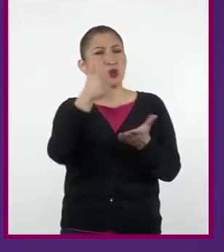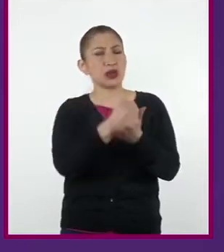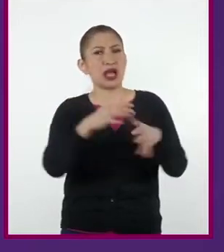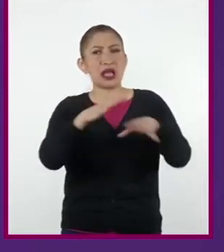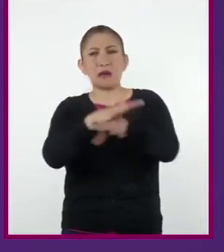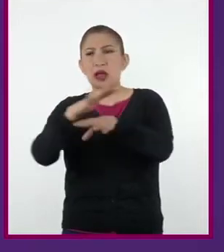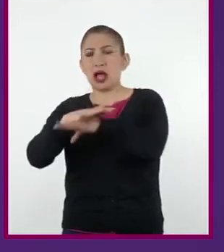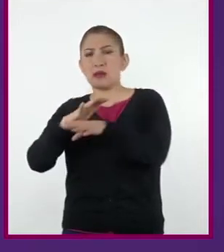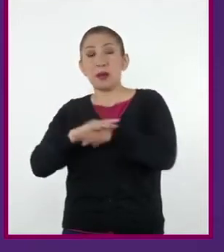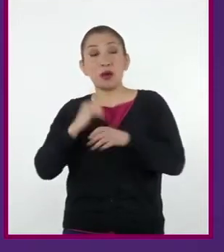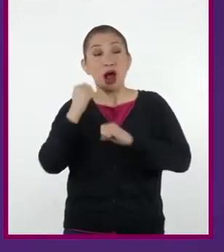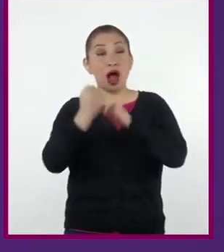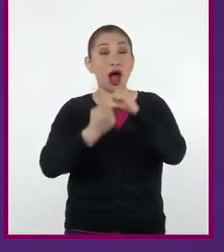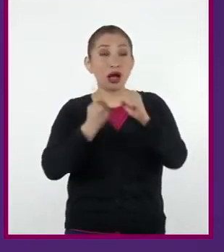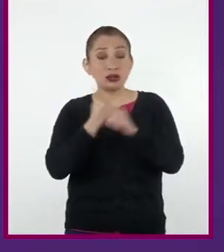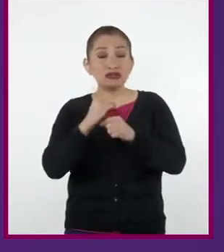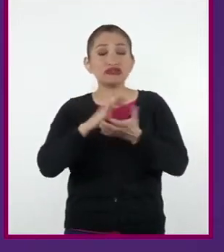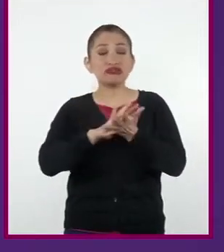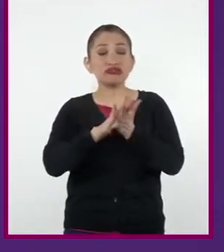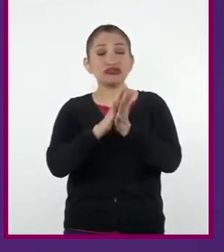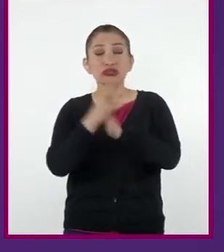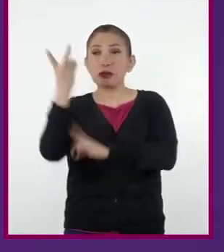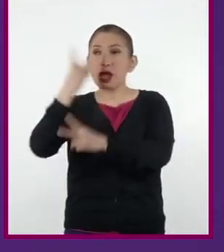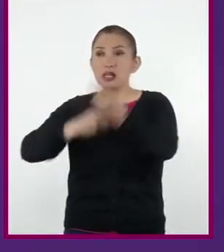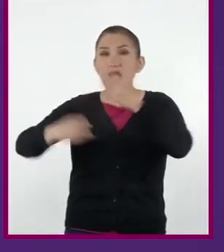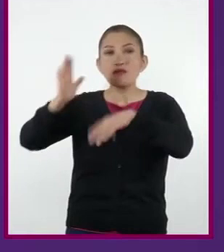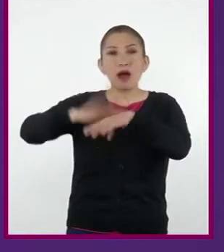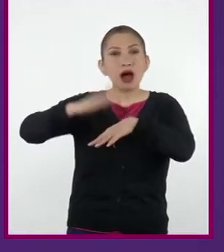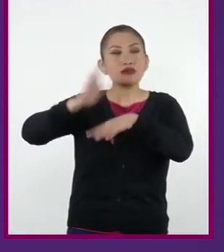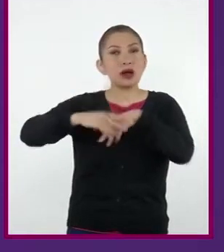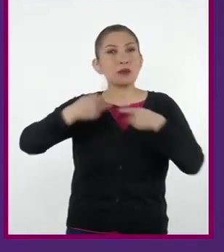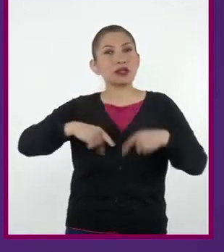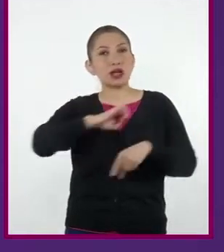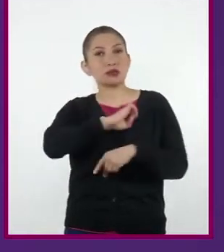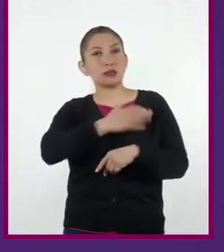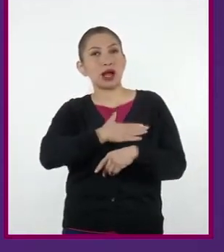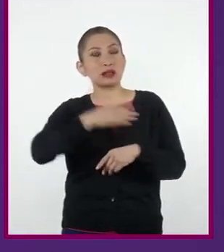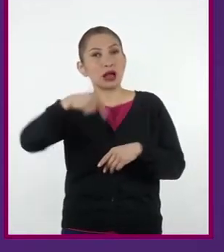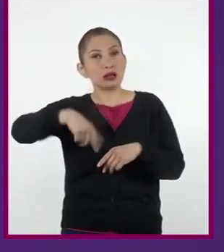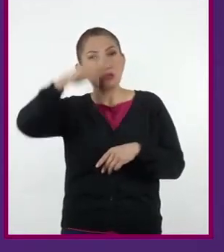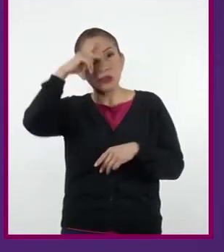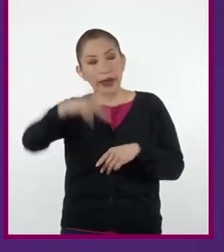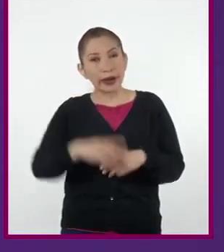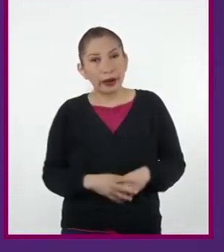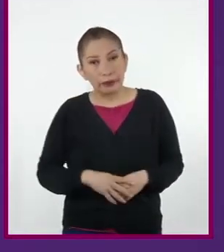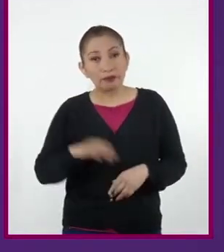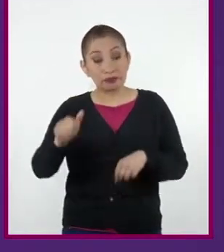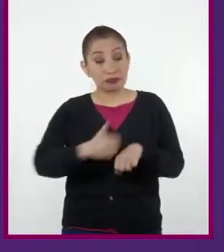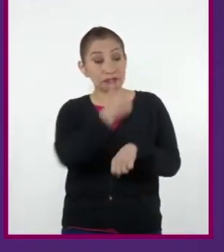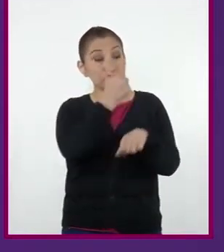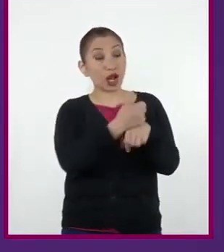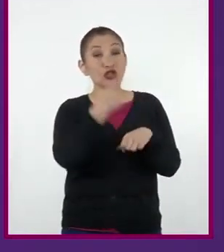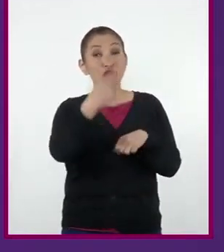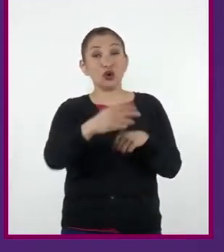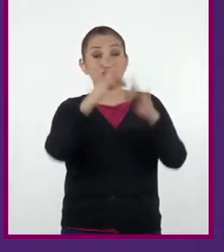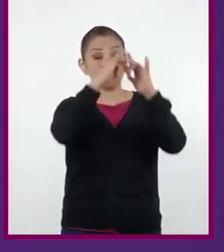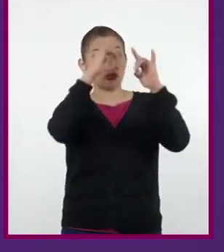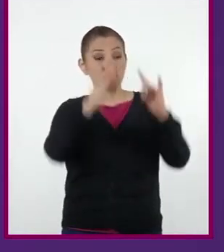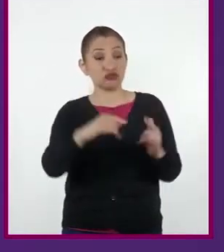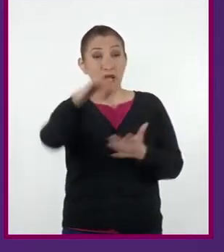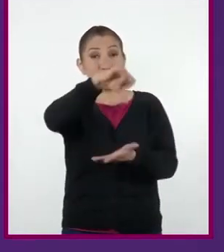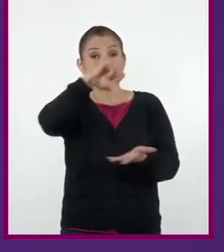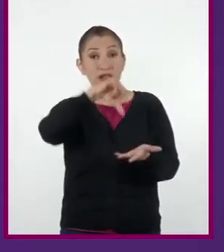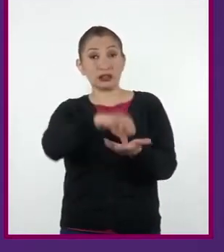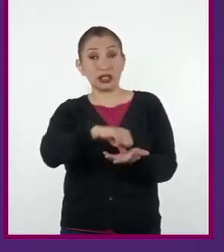ciudad, pues con los años llegaban más y más españoles a México. Establecieron sus tiendas en el centro